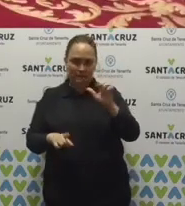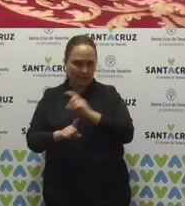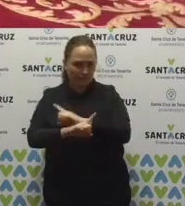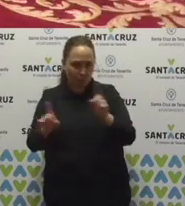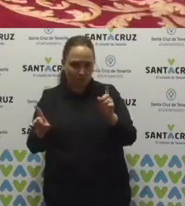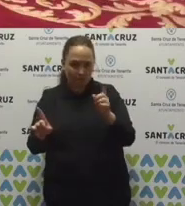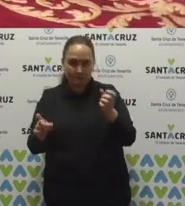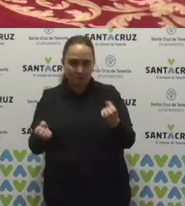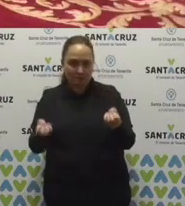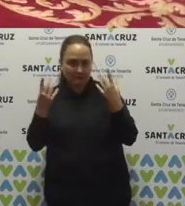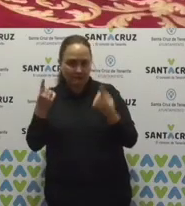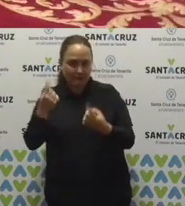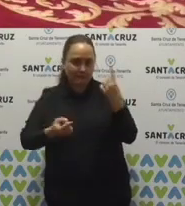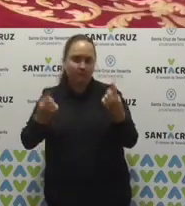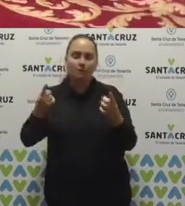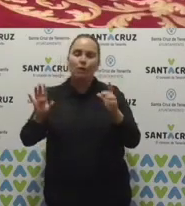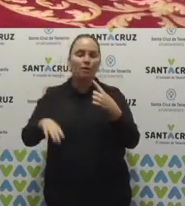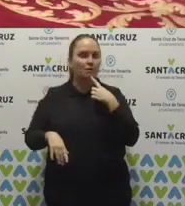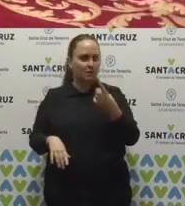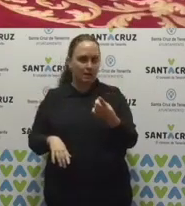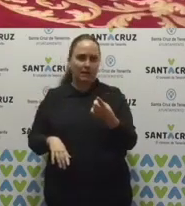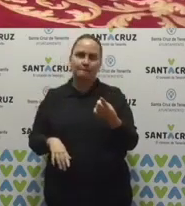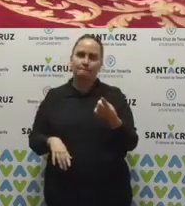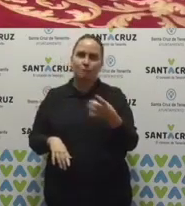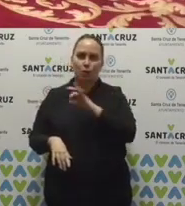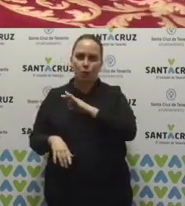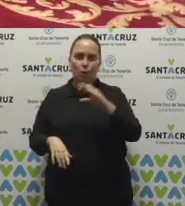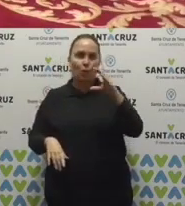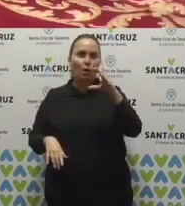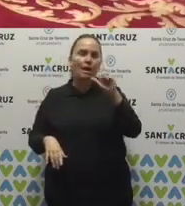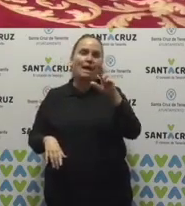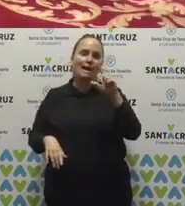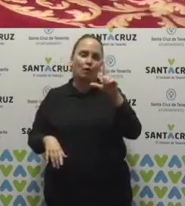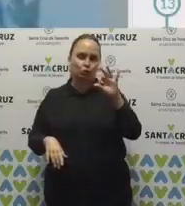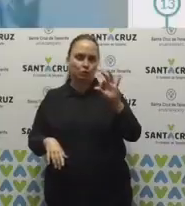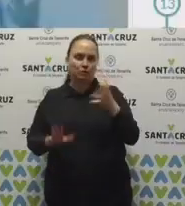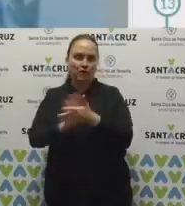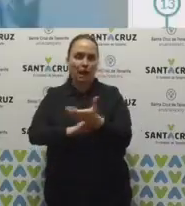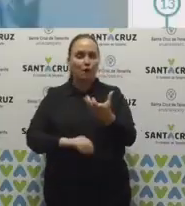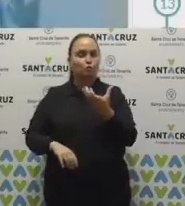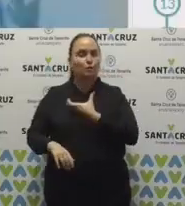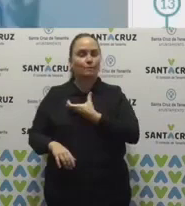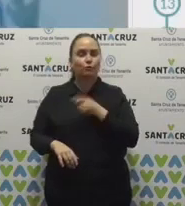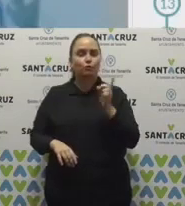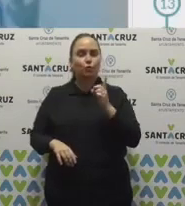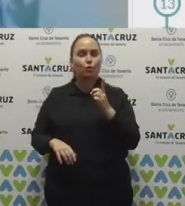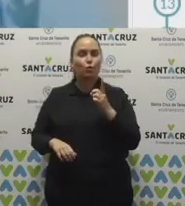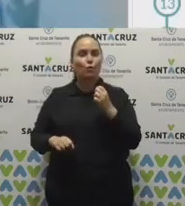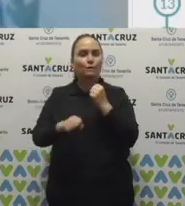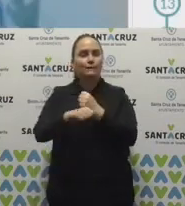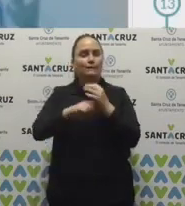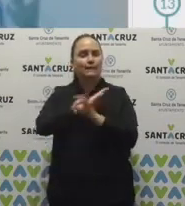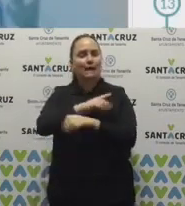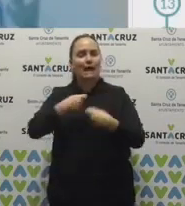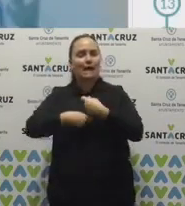decirle que el ayuntamiento no es que se haya limitado a hacer un reparto de tareas simplemente ha sido un ingente esfuerzo